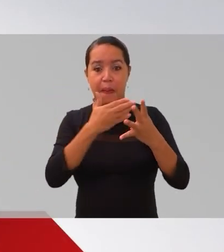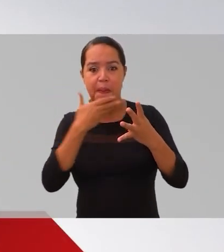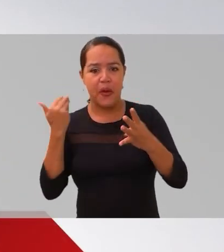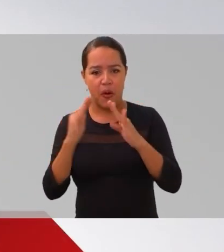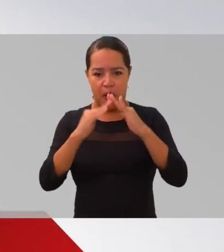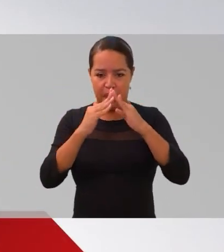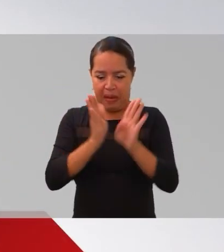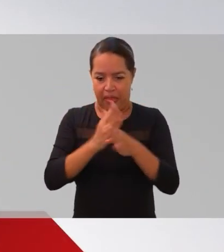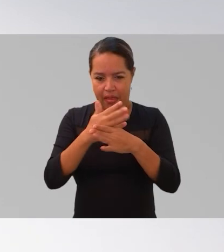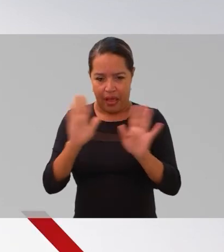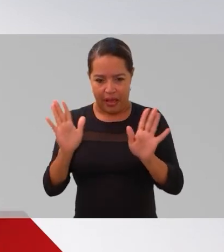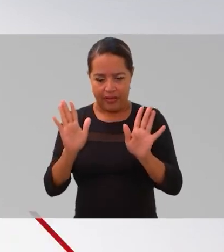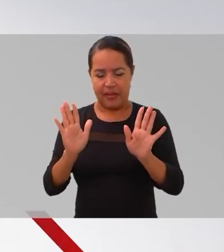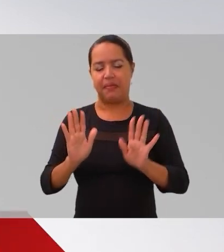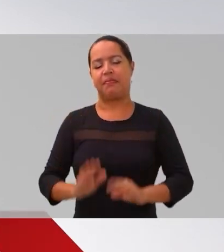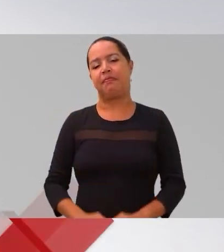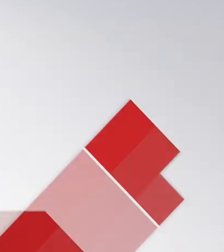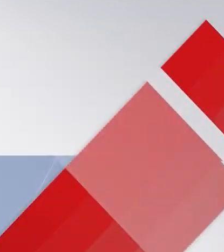mejoramiento de vivienda